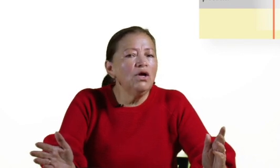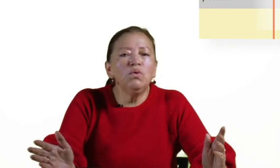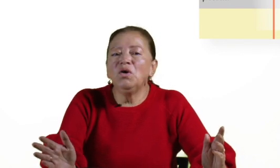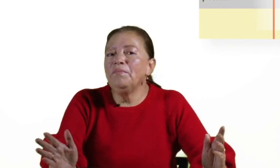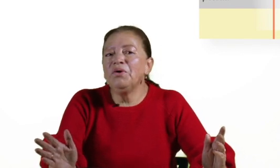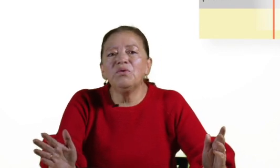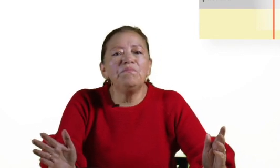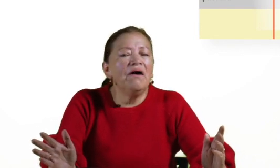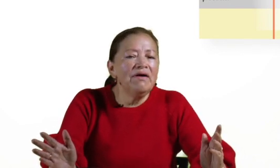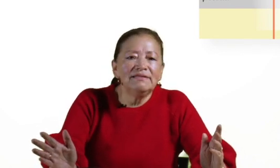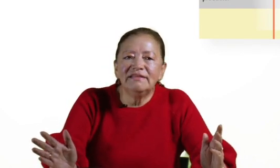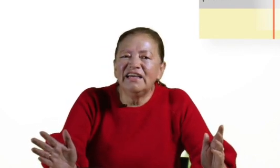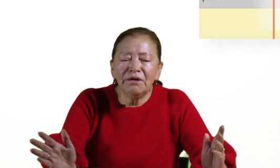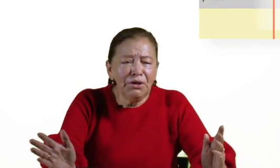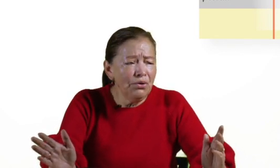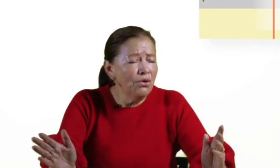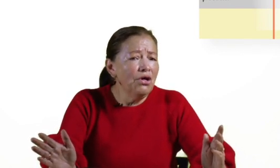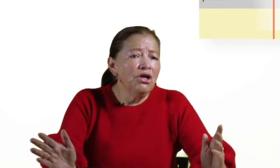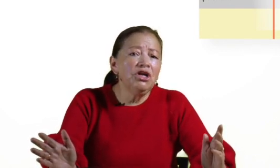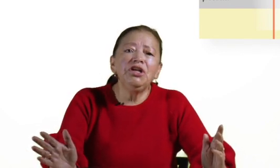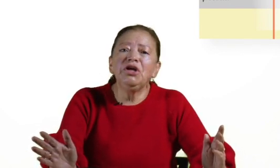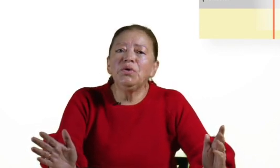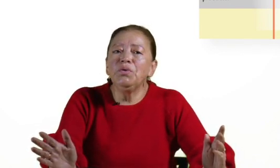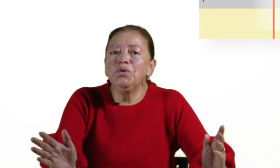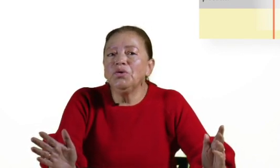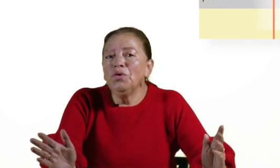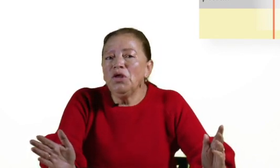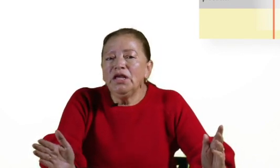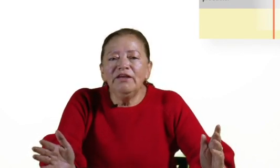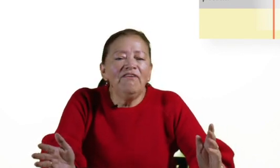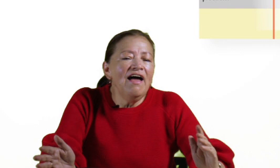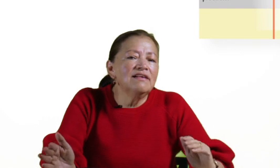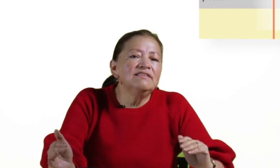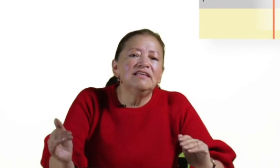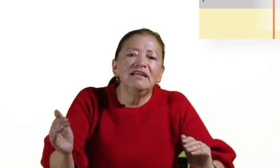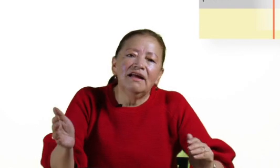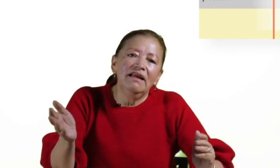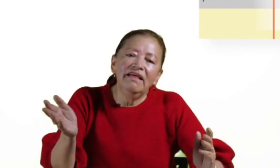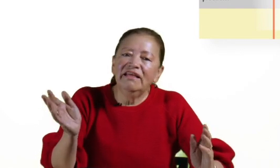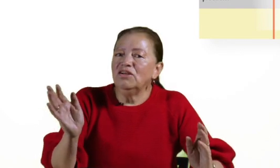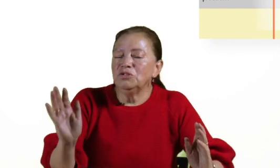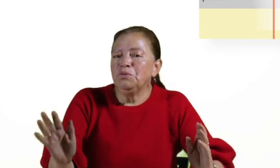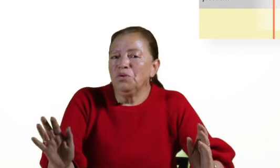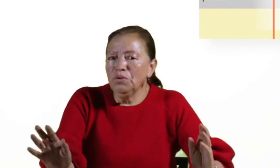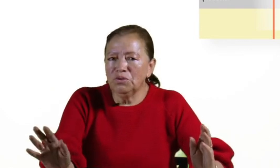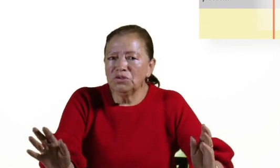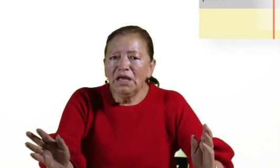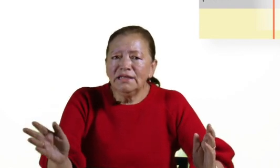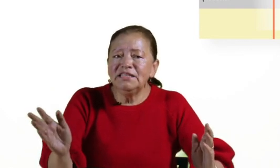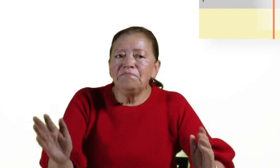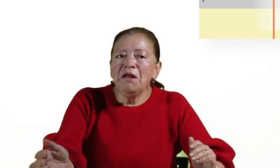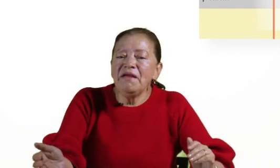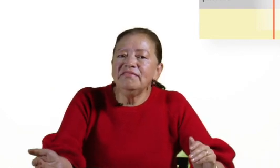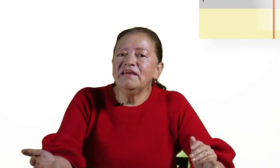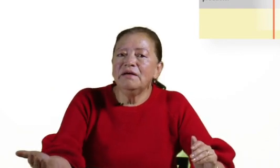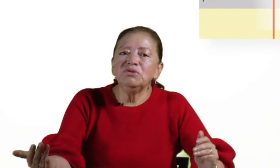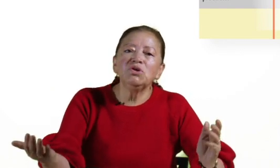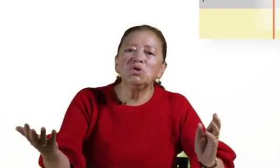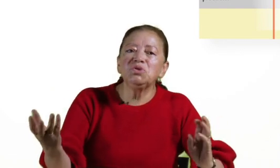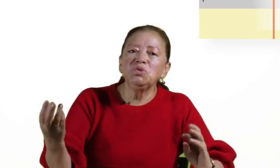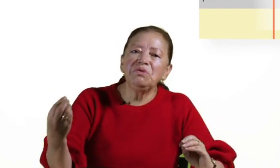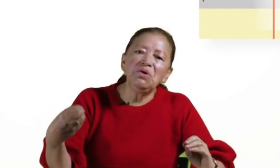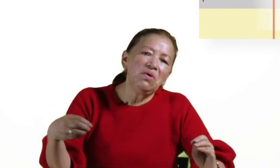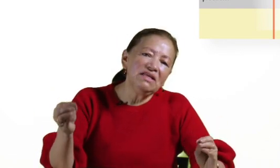a ninguno le preocupaba ese término, ni ninguno iba a exigir calidad en los productos, simplemente